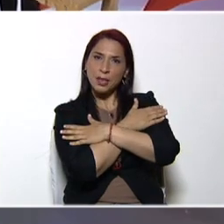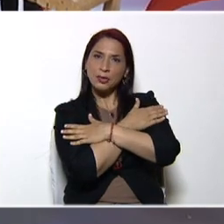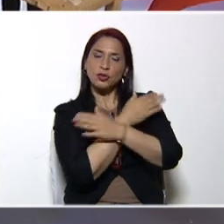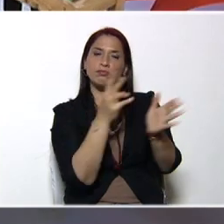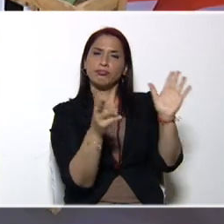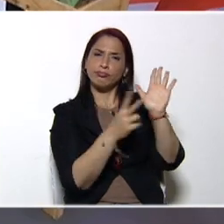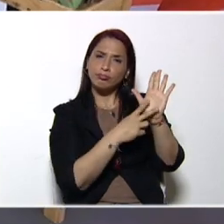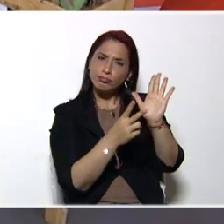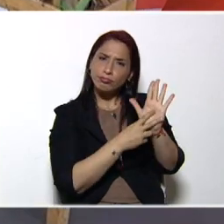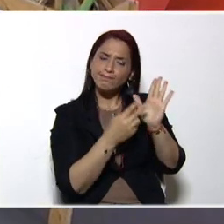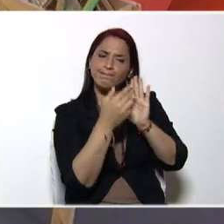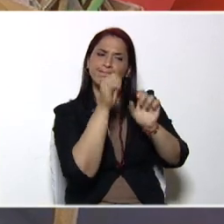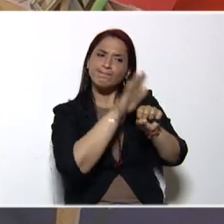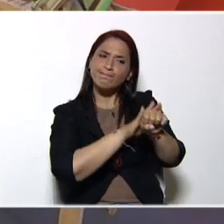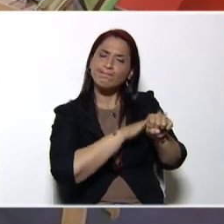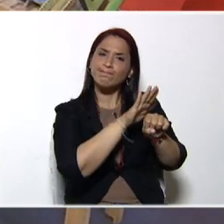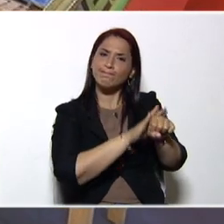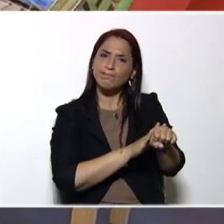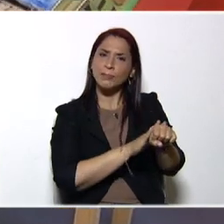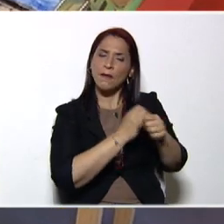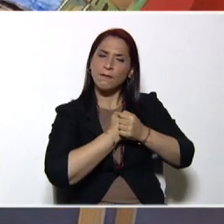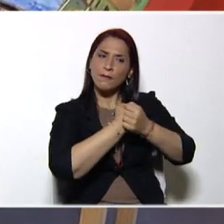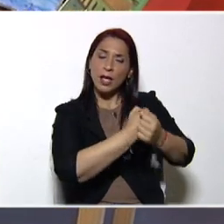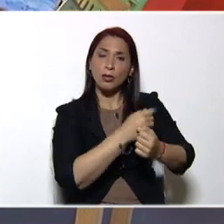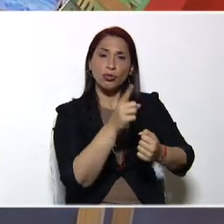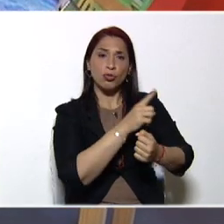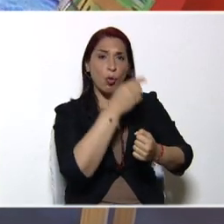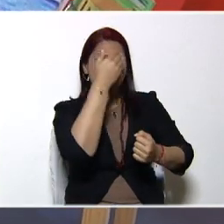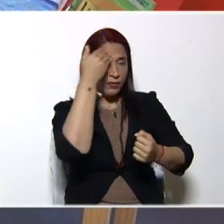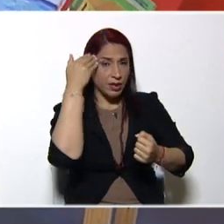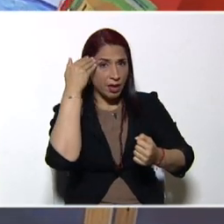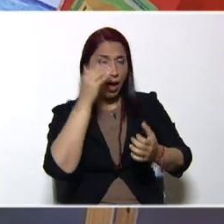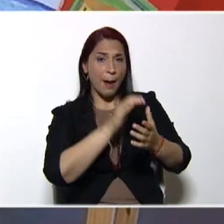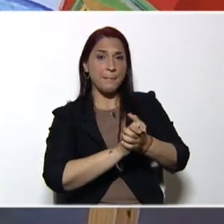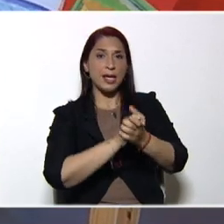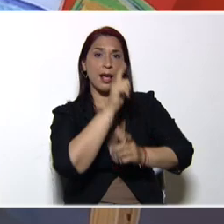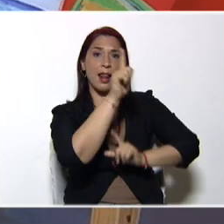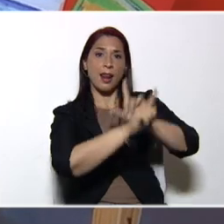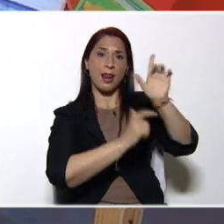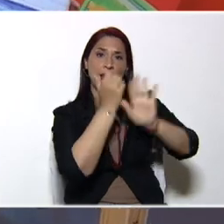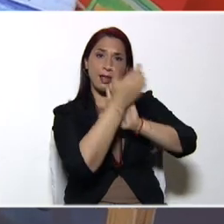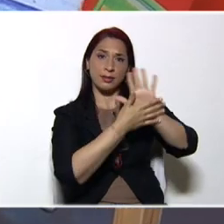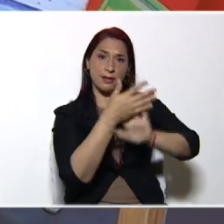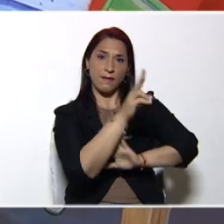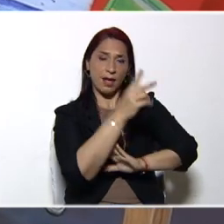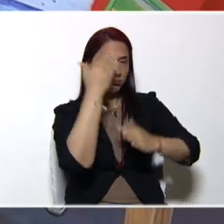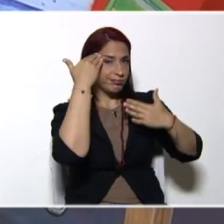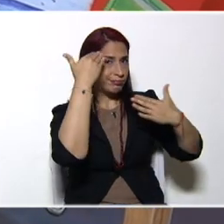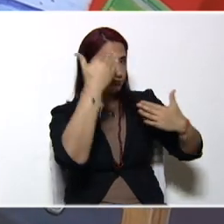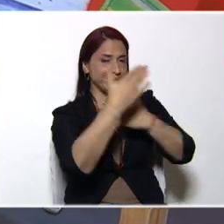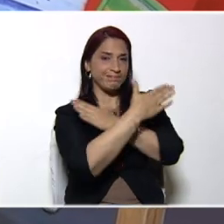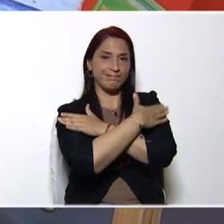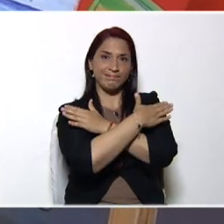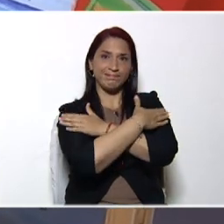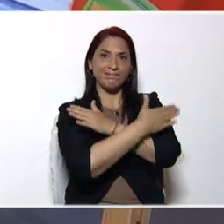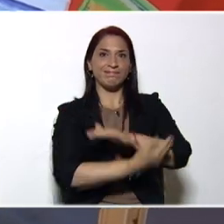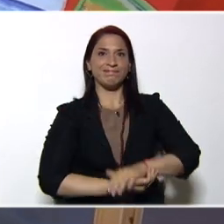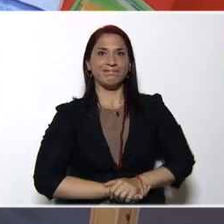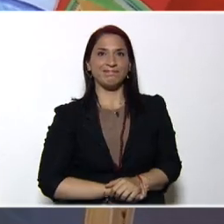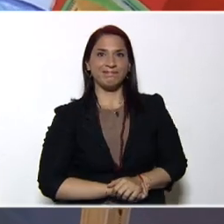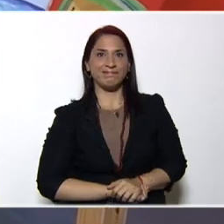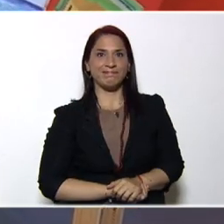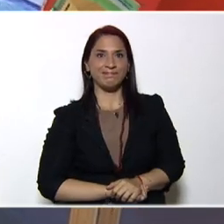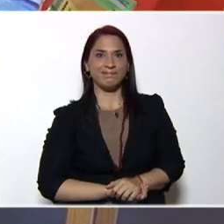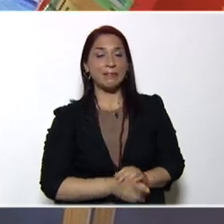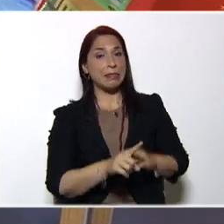de cariño y de afecto, no sin olvidar a nuestra compañera de lengua de señas, que también le mando un abrazo, que se encuentra acá, que bueno,